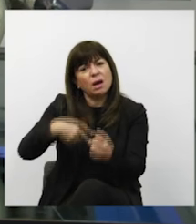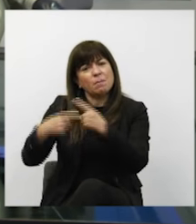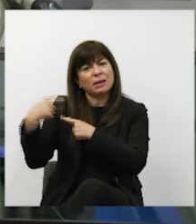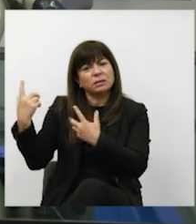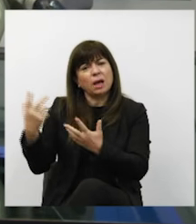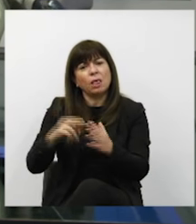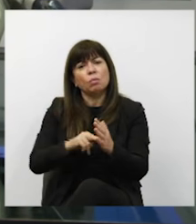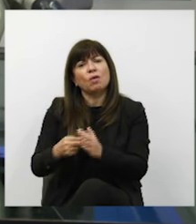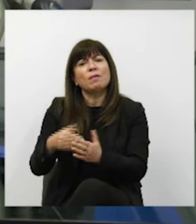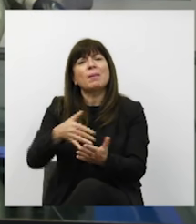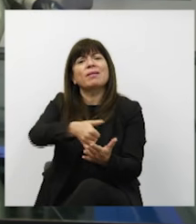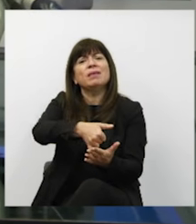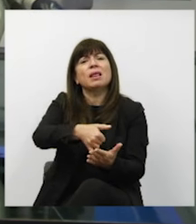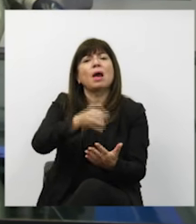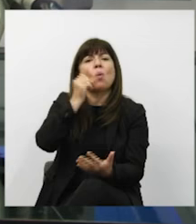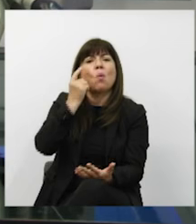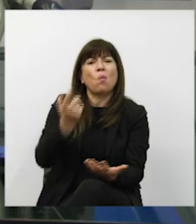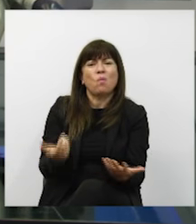pasado. En particular,